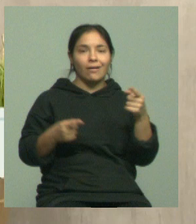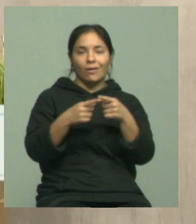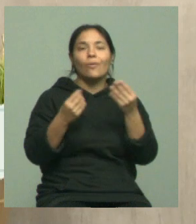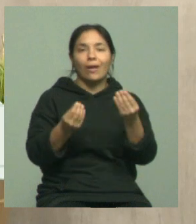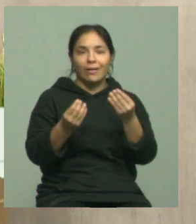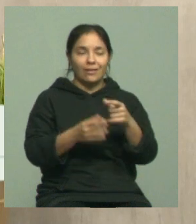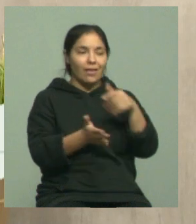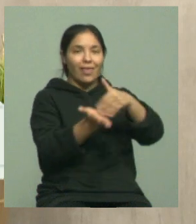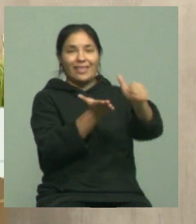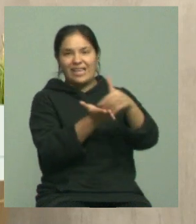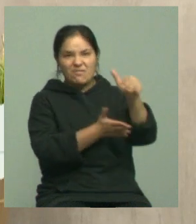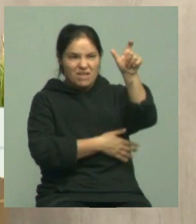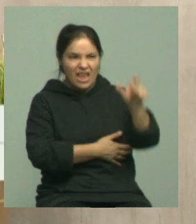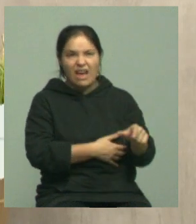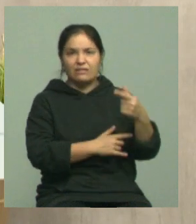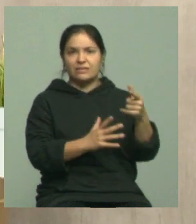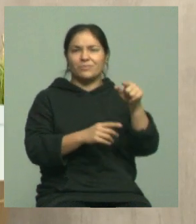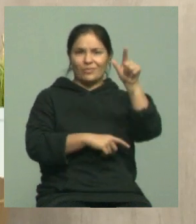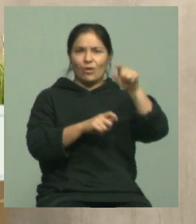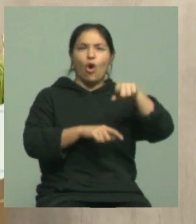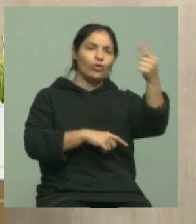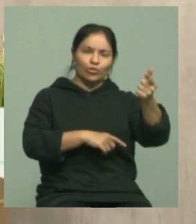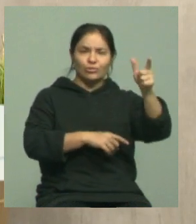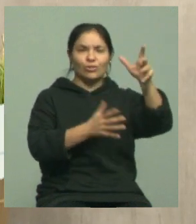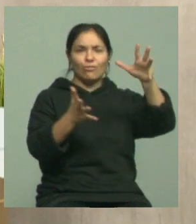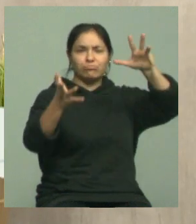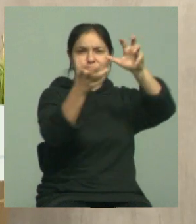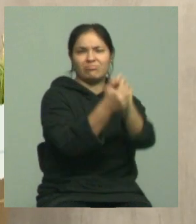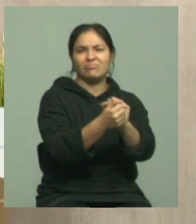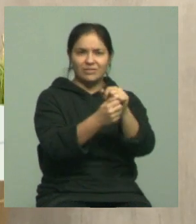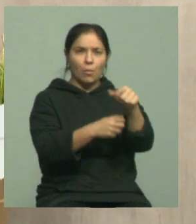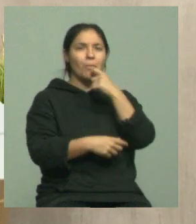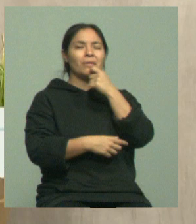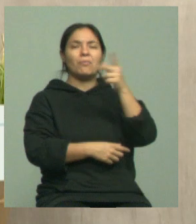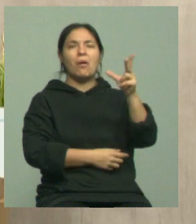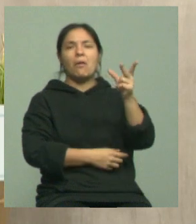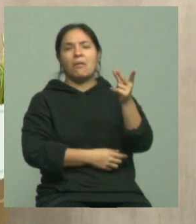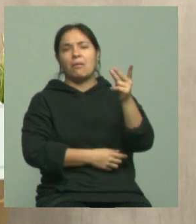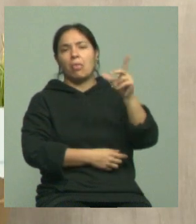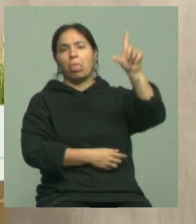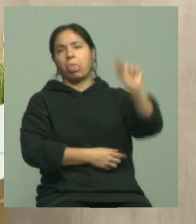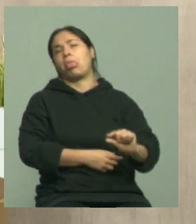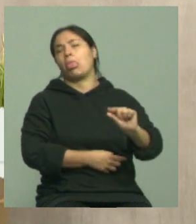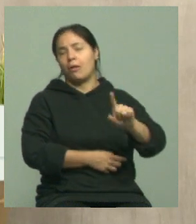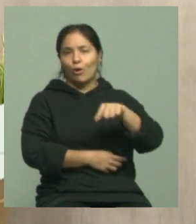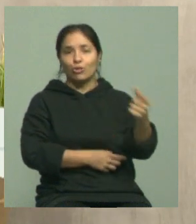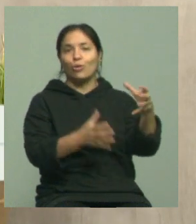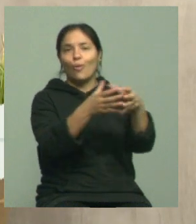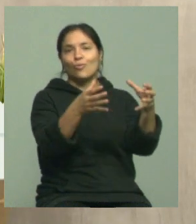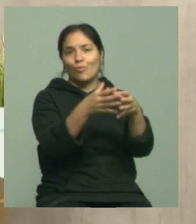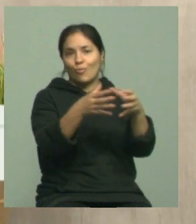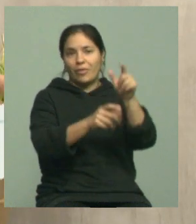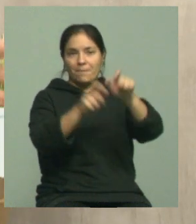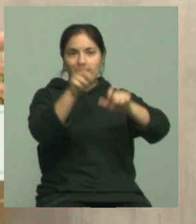discriminar, aniquilar, si se quiere, minusvalorar a un grupo de personas o a una persona